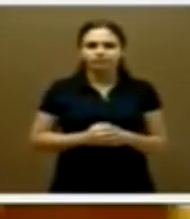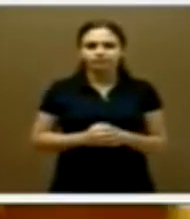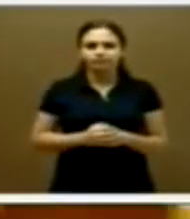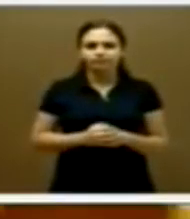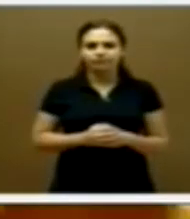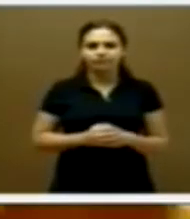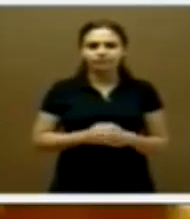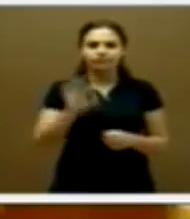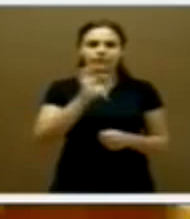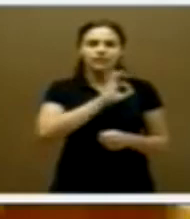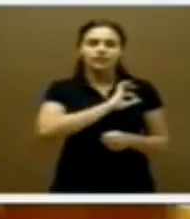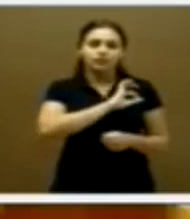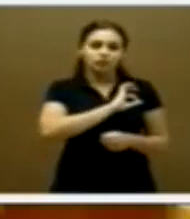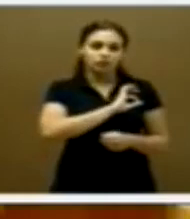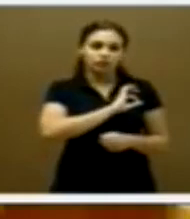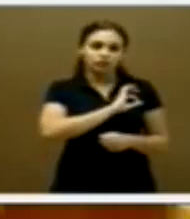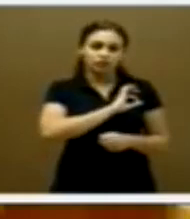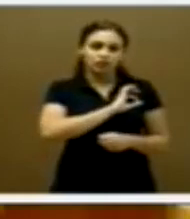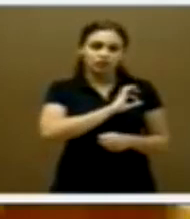Señoría,